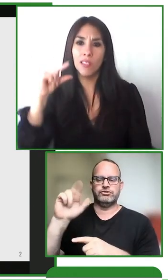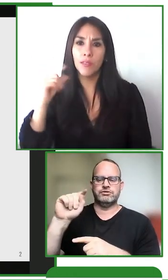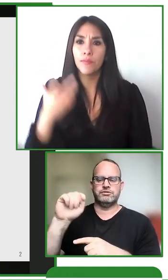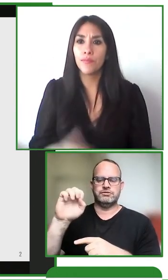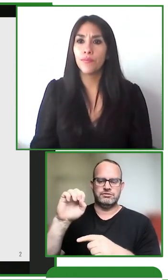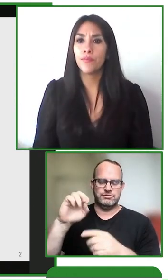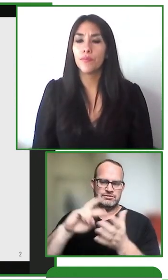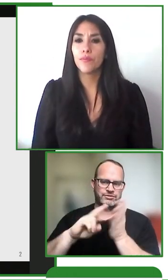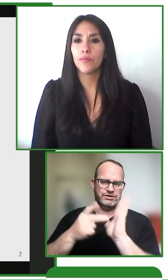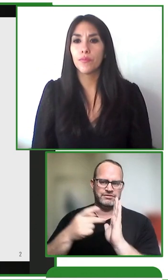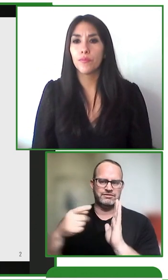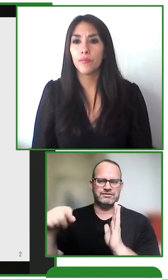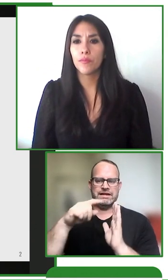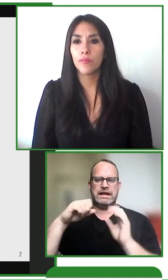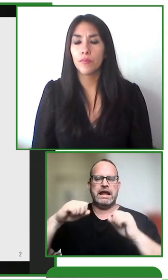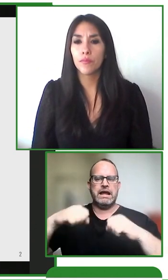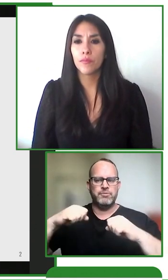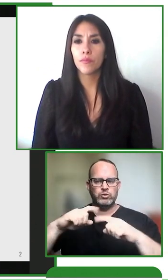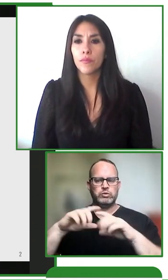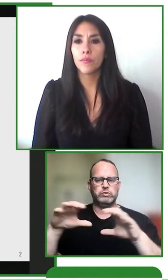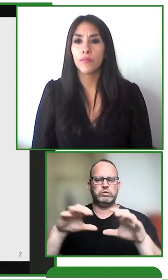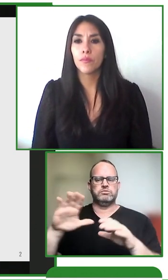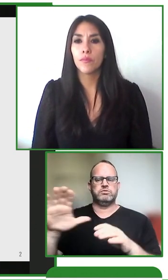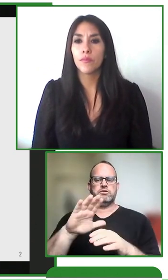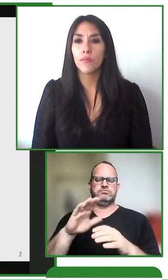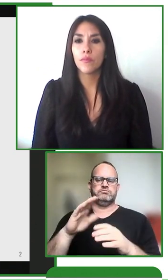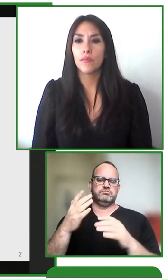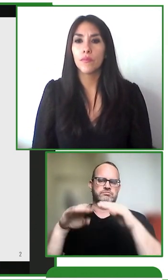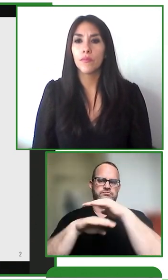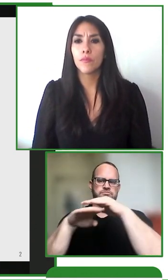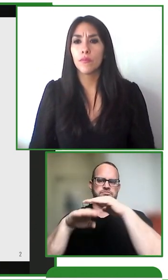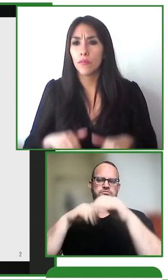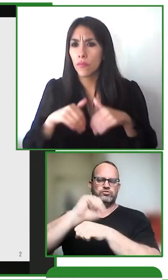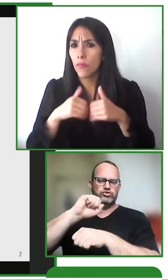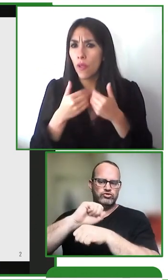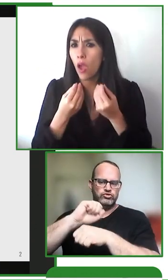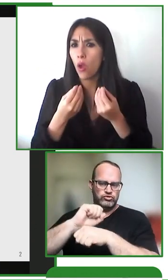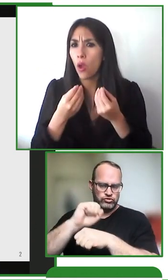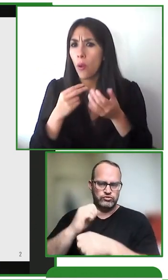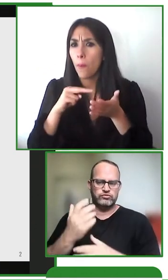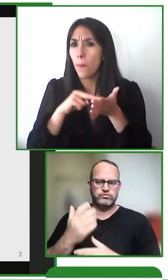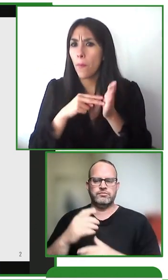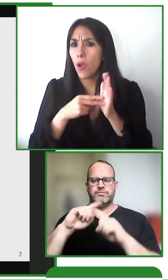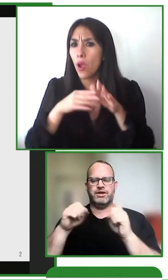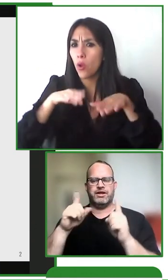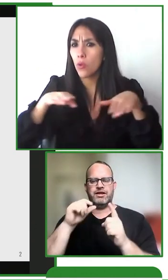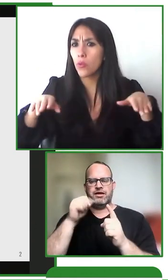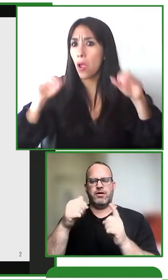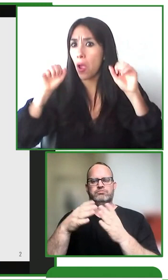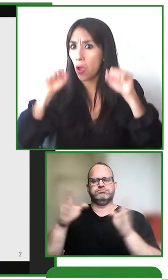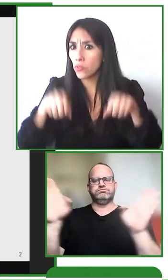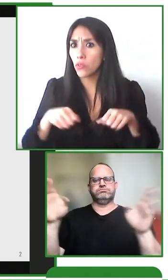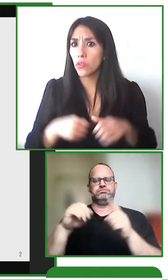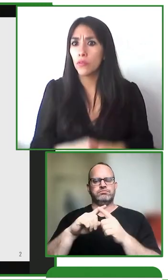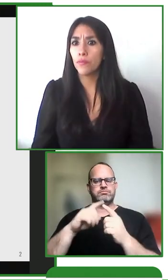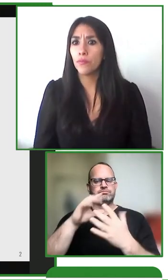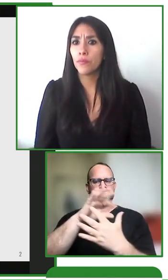Y eso significa que estos niños podrían ser totalmente, tener muy baja